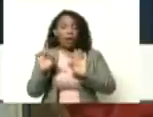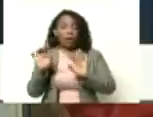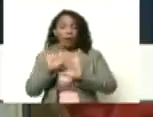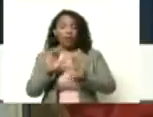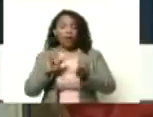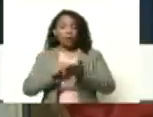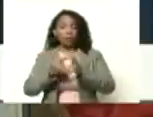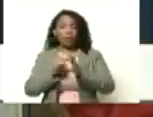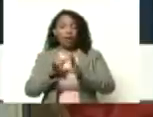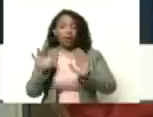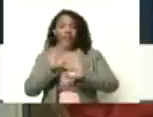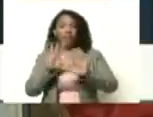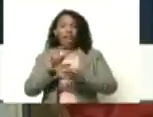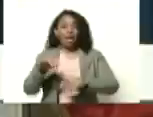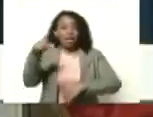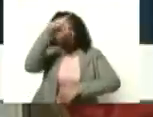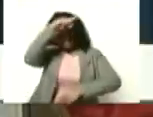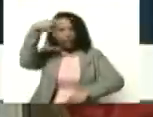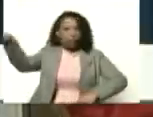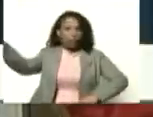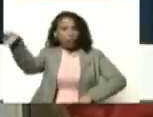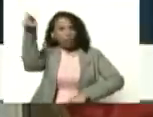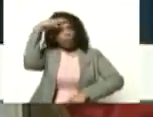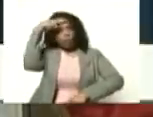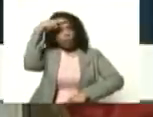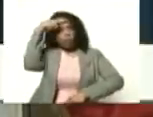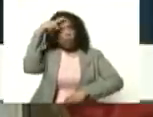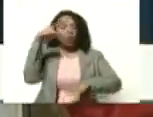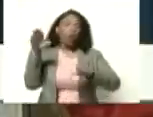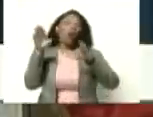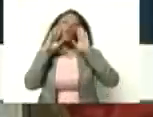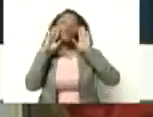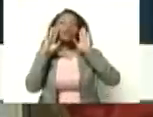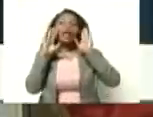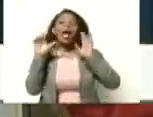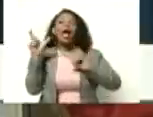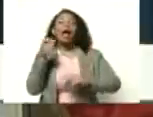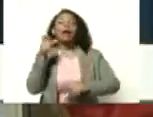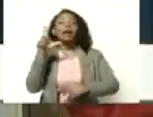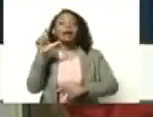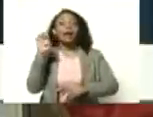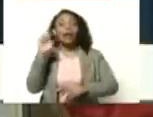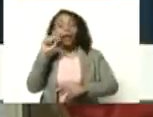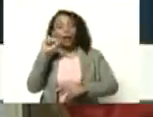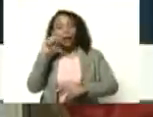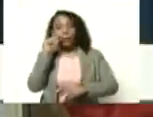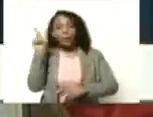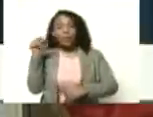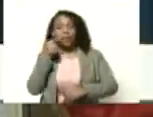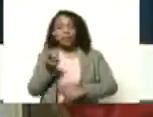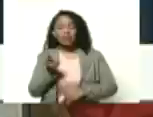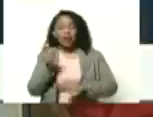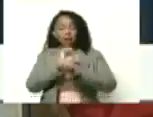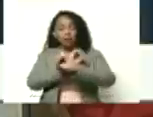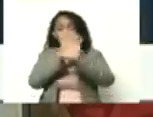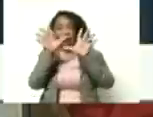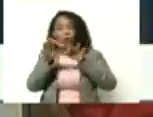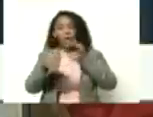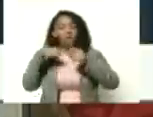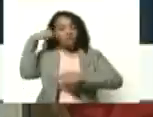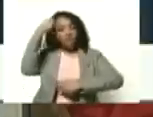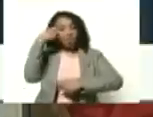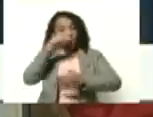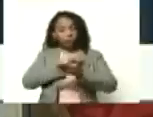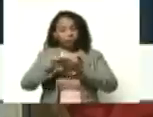decía que ya estaba alta le confíe de la tablet en castellano dice en su declaración audiovisual y